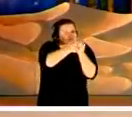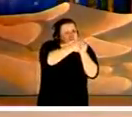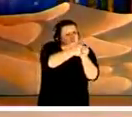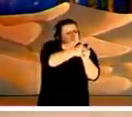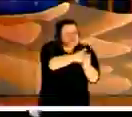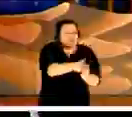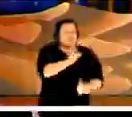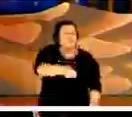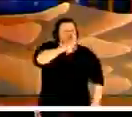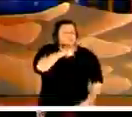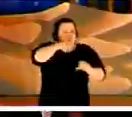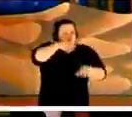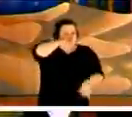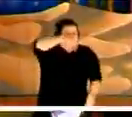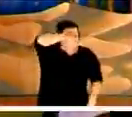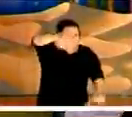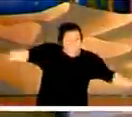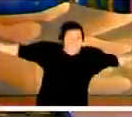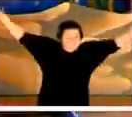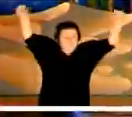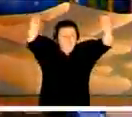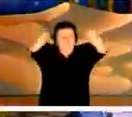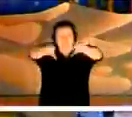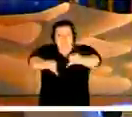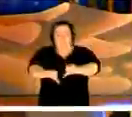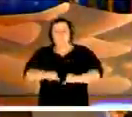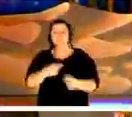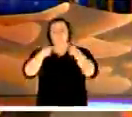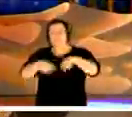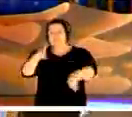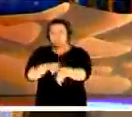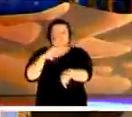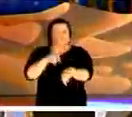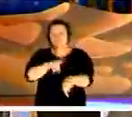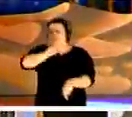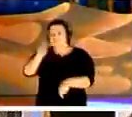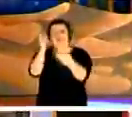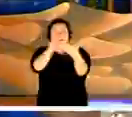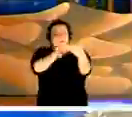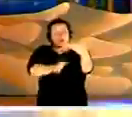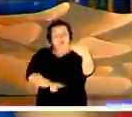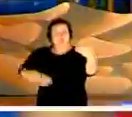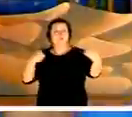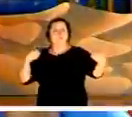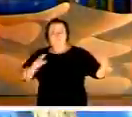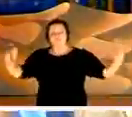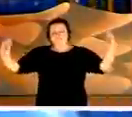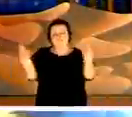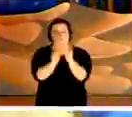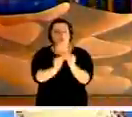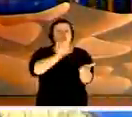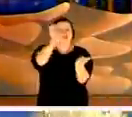sin frenos. No pierdas tiempo, no lo vayas a leer, te lo resumo aquí en un momento.